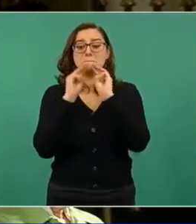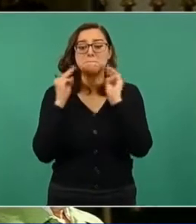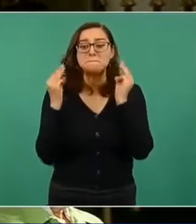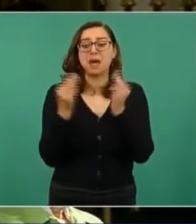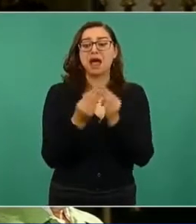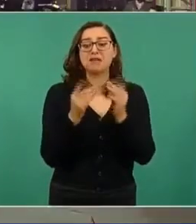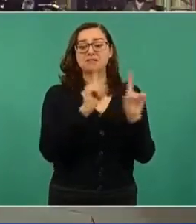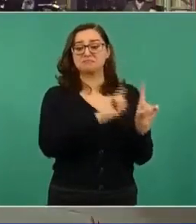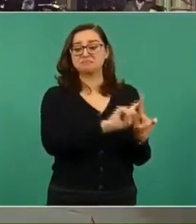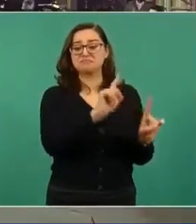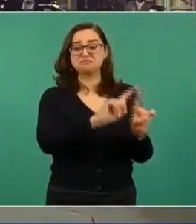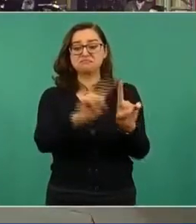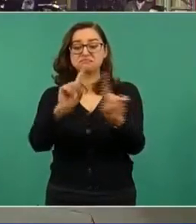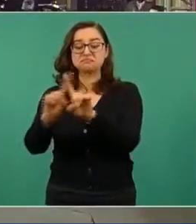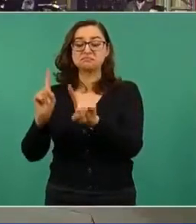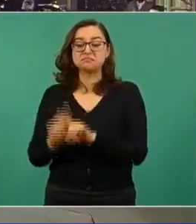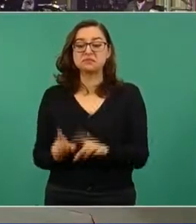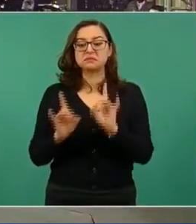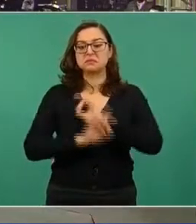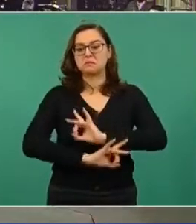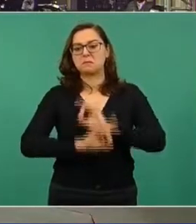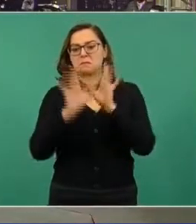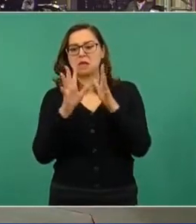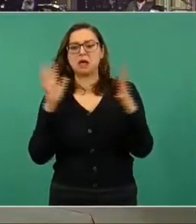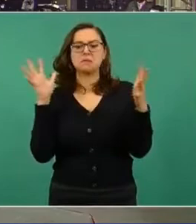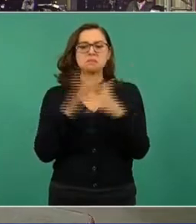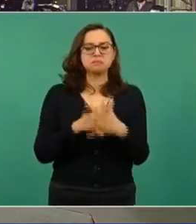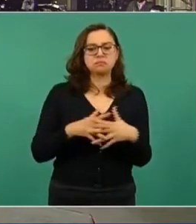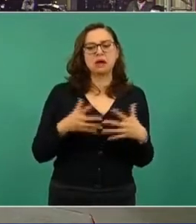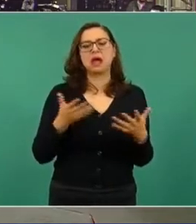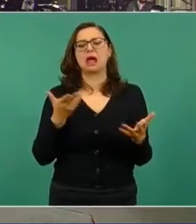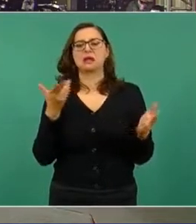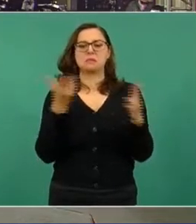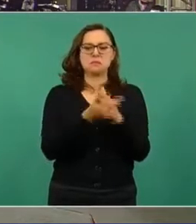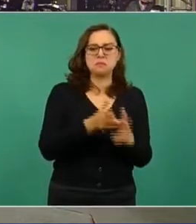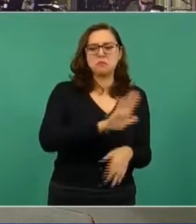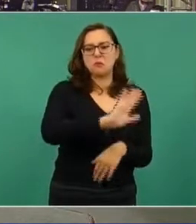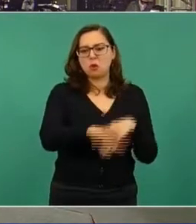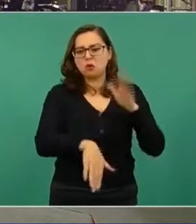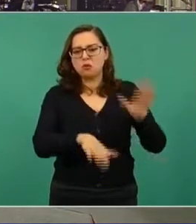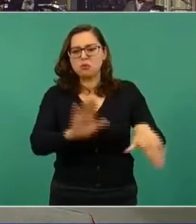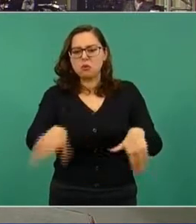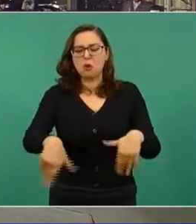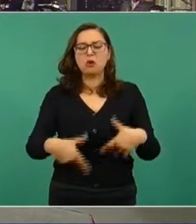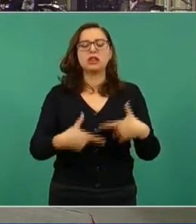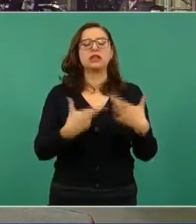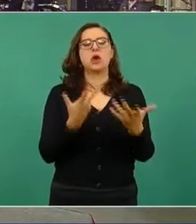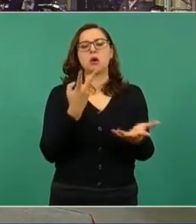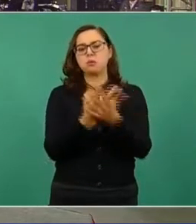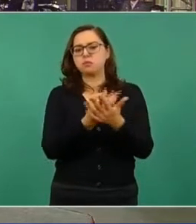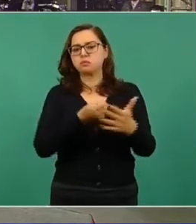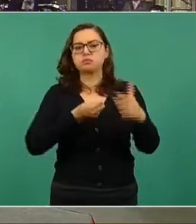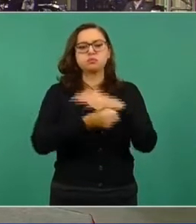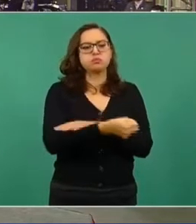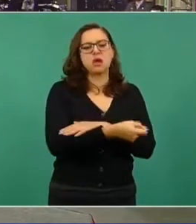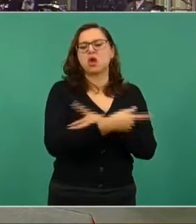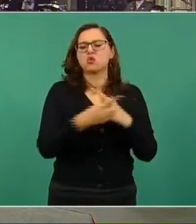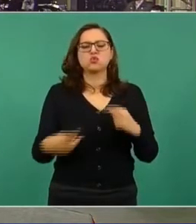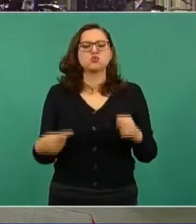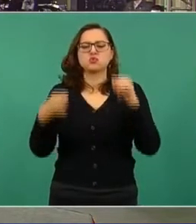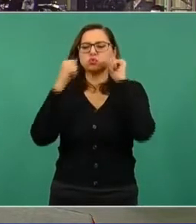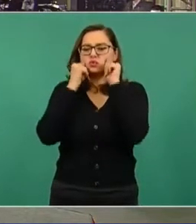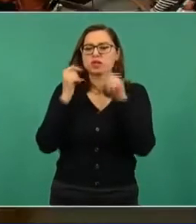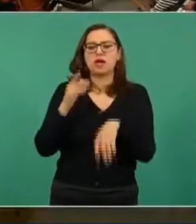pueden reponer a gran velocidad sus bajas por detenciones o por muertes, lo que explica que no ceda esta crisis y que tampoco sea